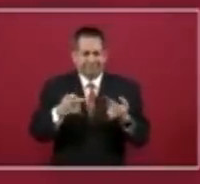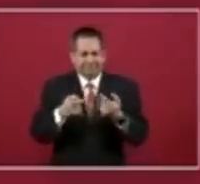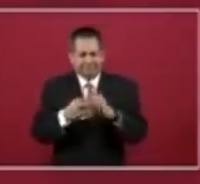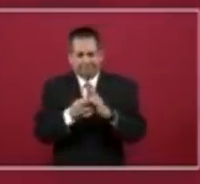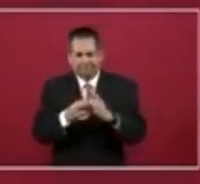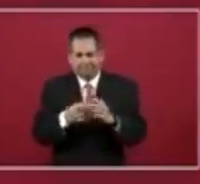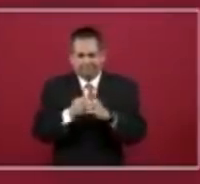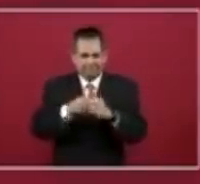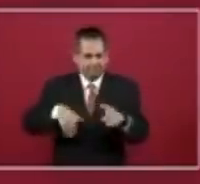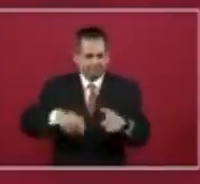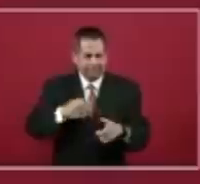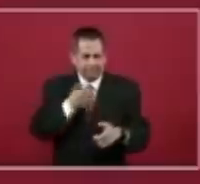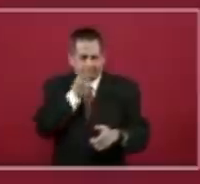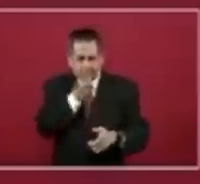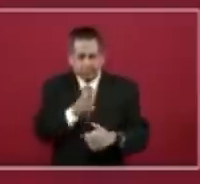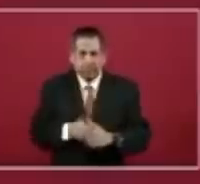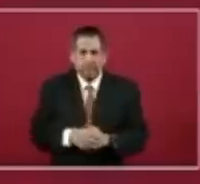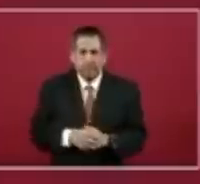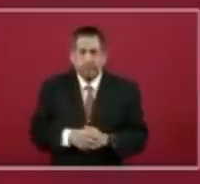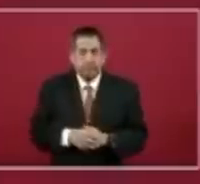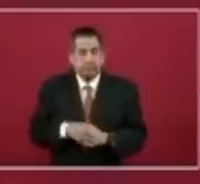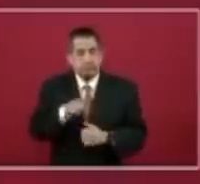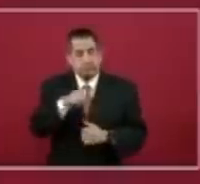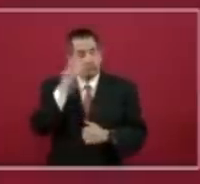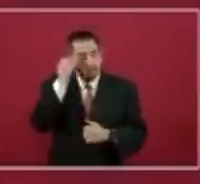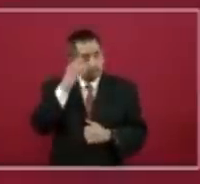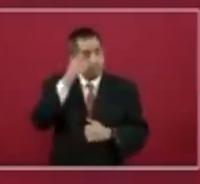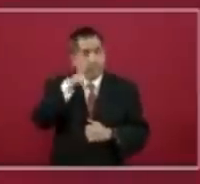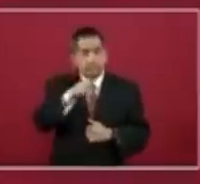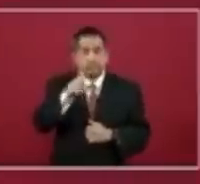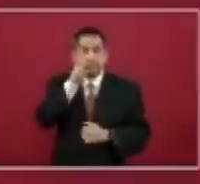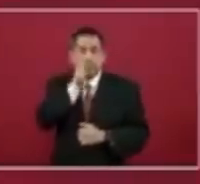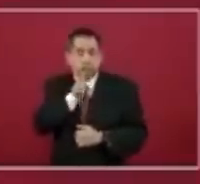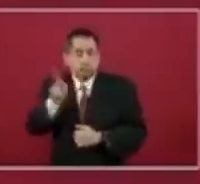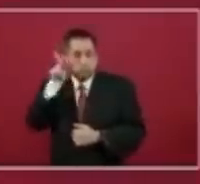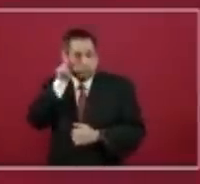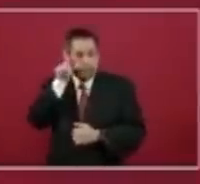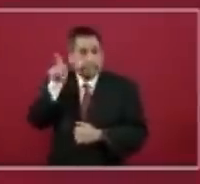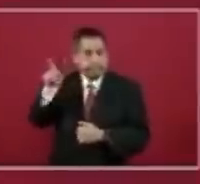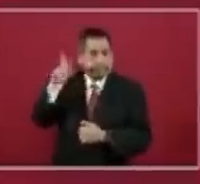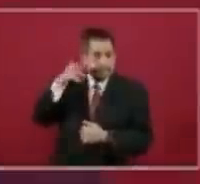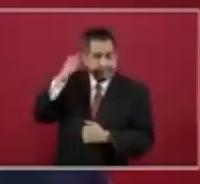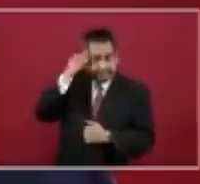Tiene que ver con esto. Porque en ese entonces un papa